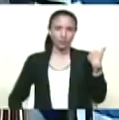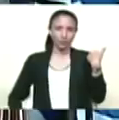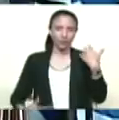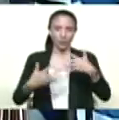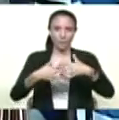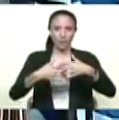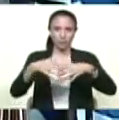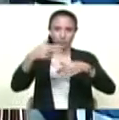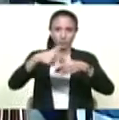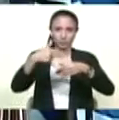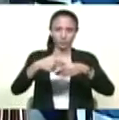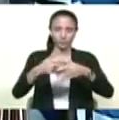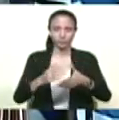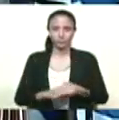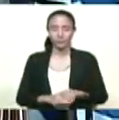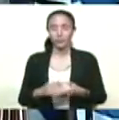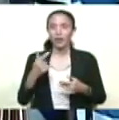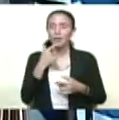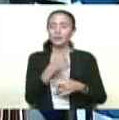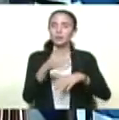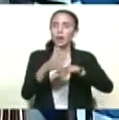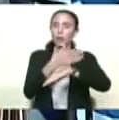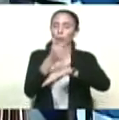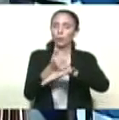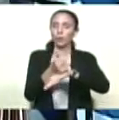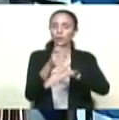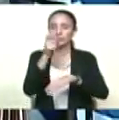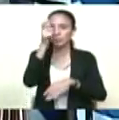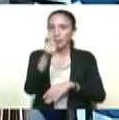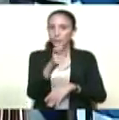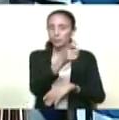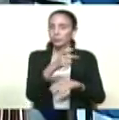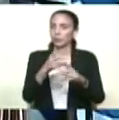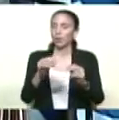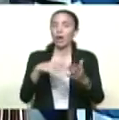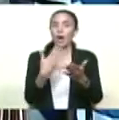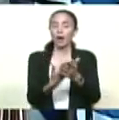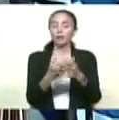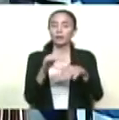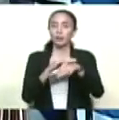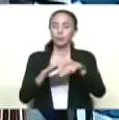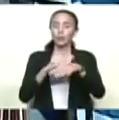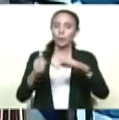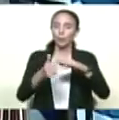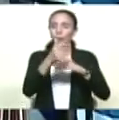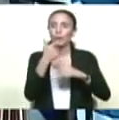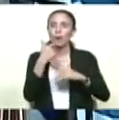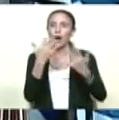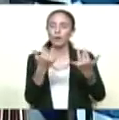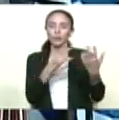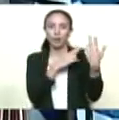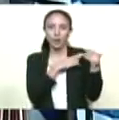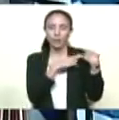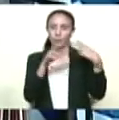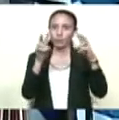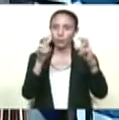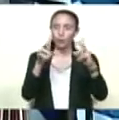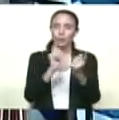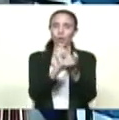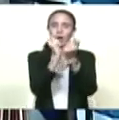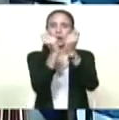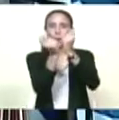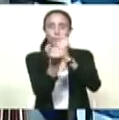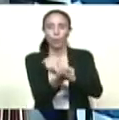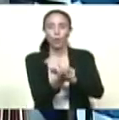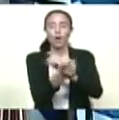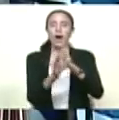o para inculpar a unos jíbaros de menor rango hasta que el ministerio público bajo nuestra dirección giró luego del